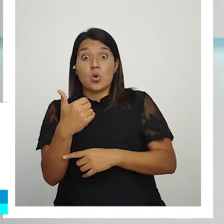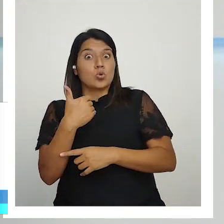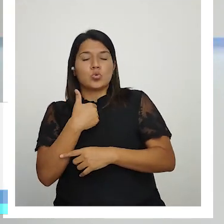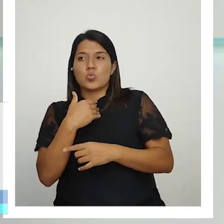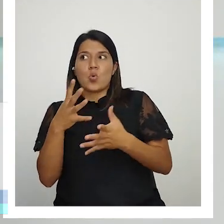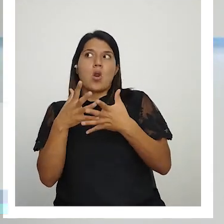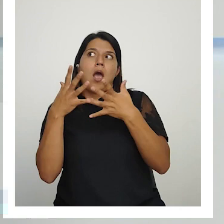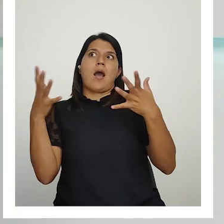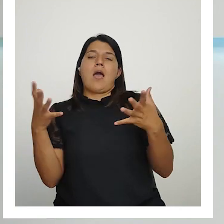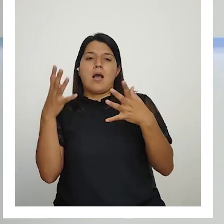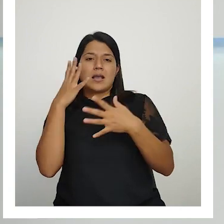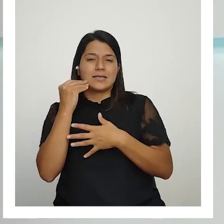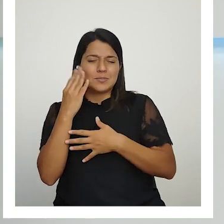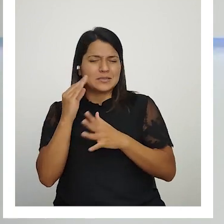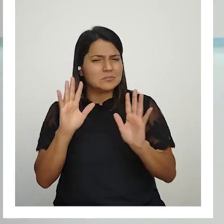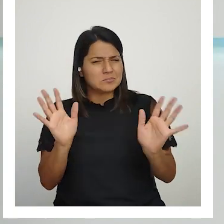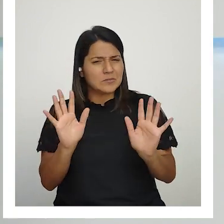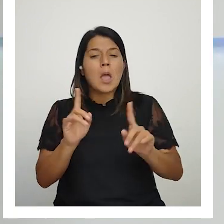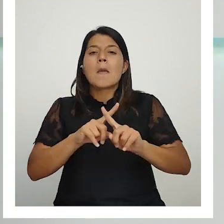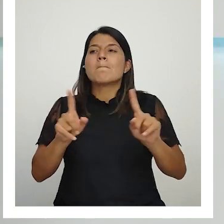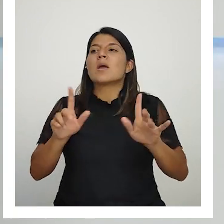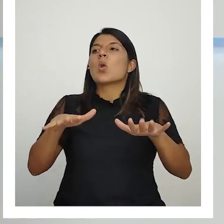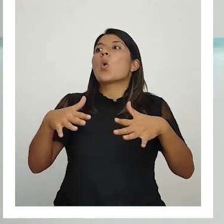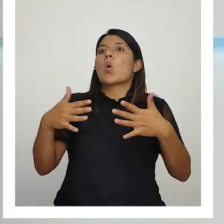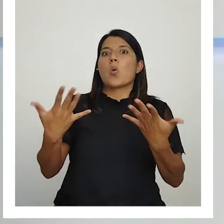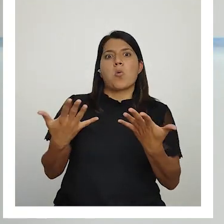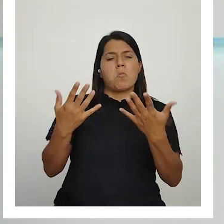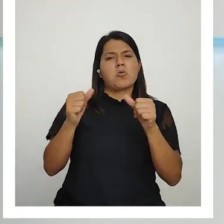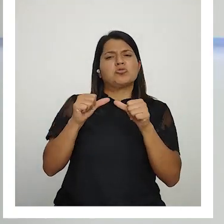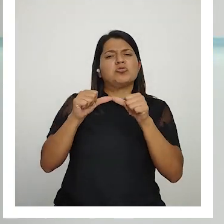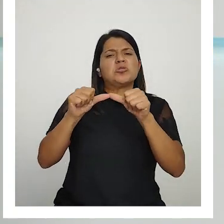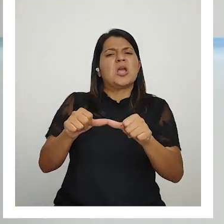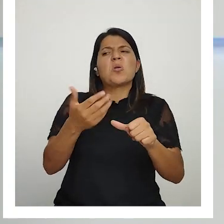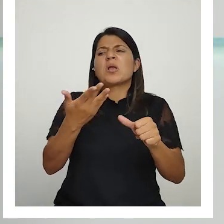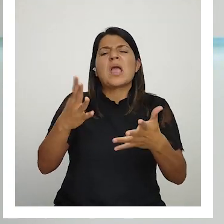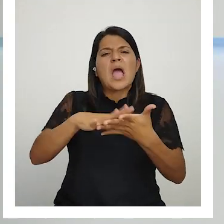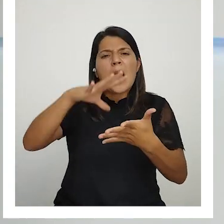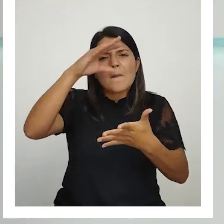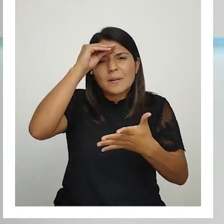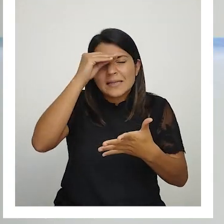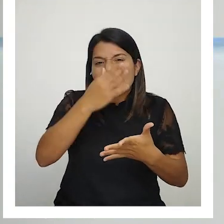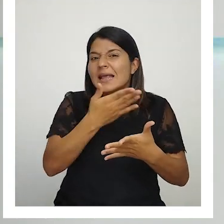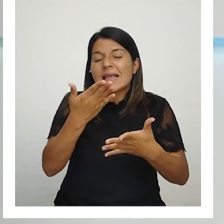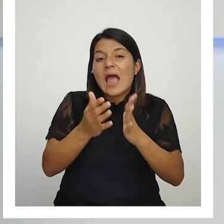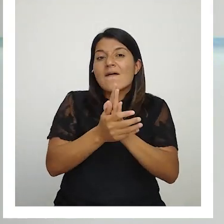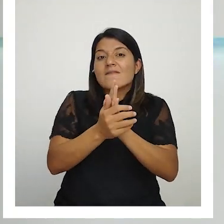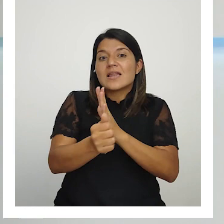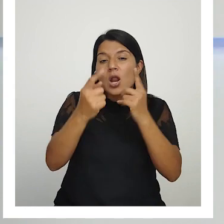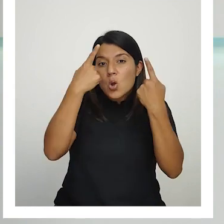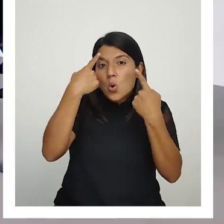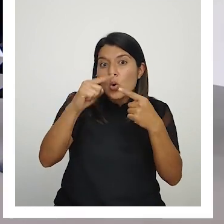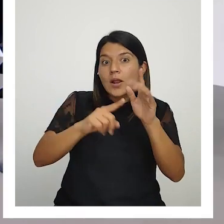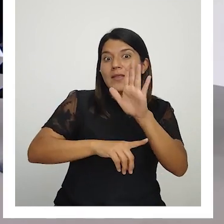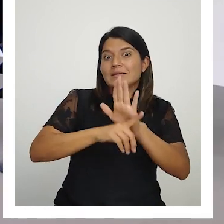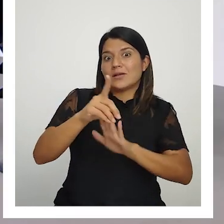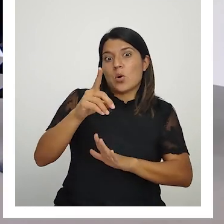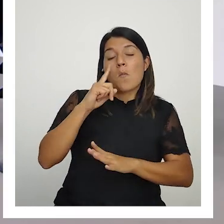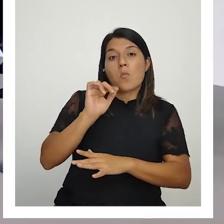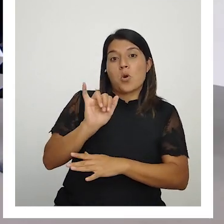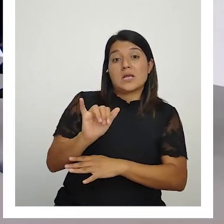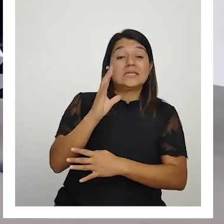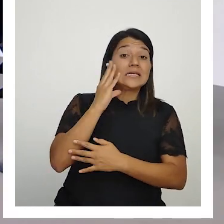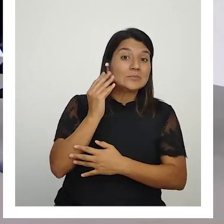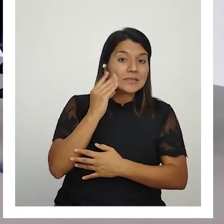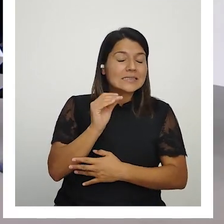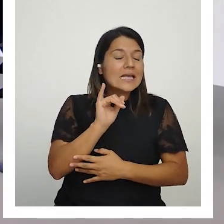experiencia tan exitosa, pues cómo se sobrepusieron, qué aprendieron de esto, qué habilidades también, o sea, lograron rescatar de esta